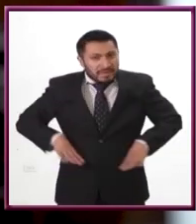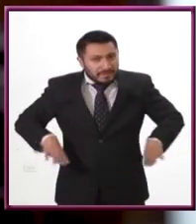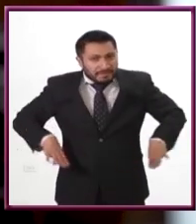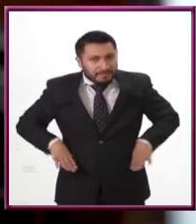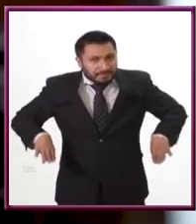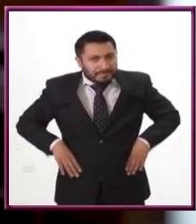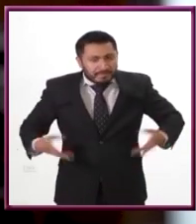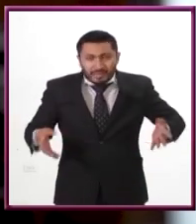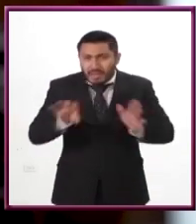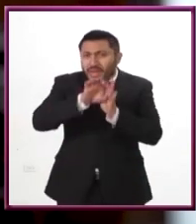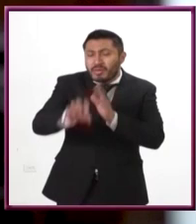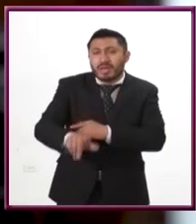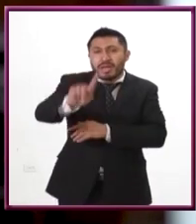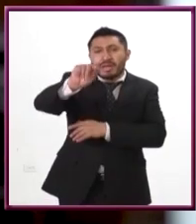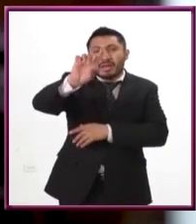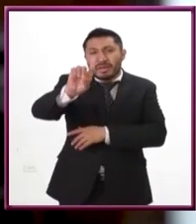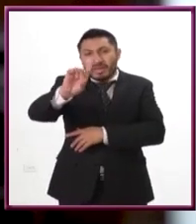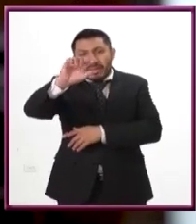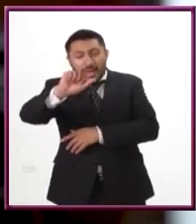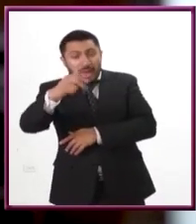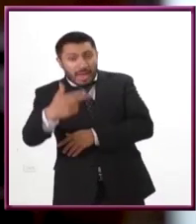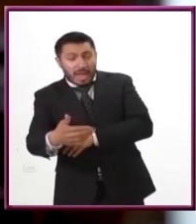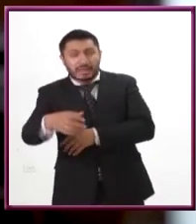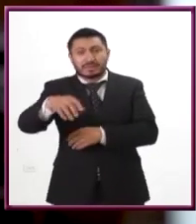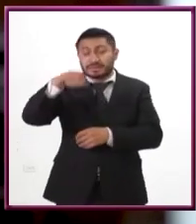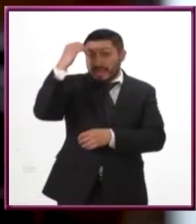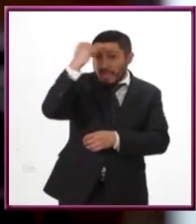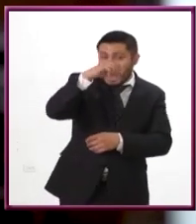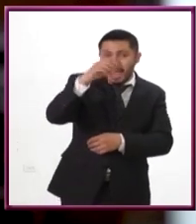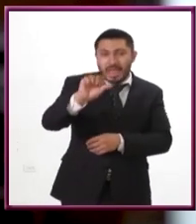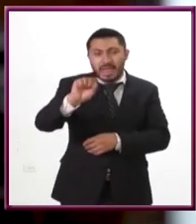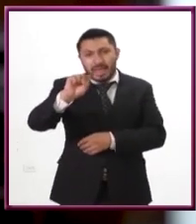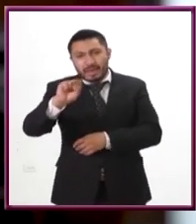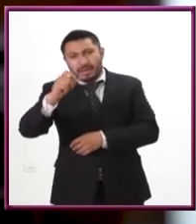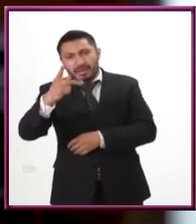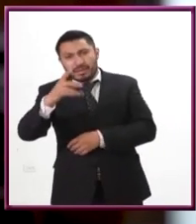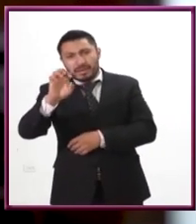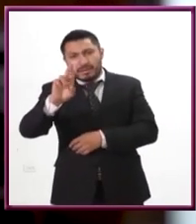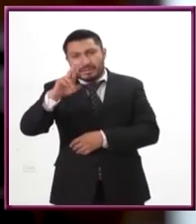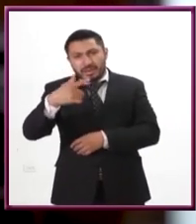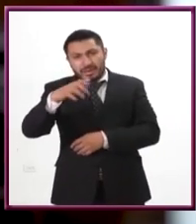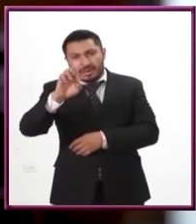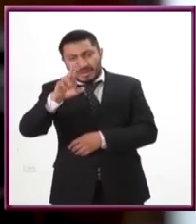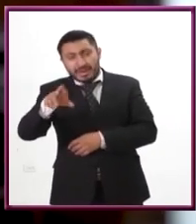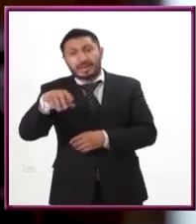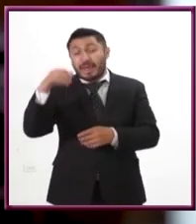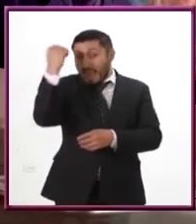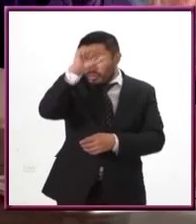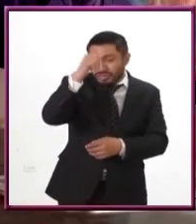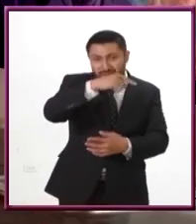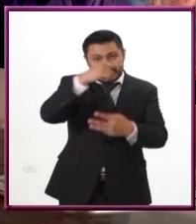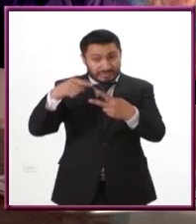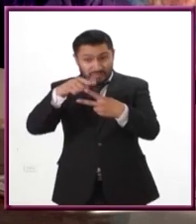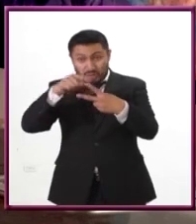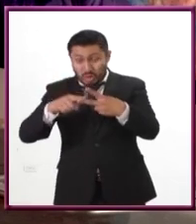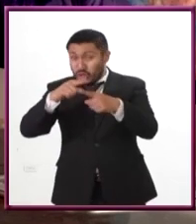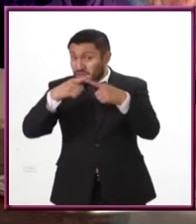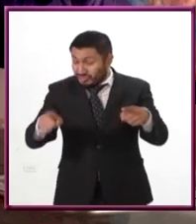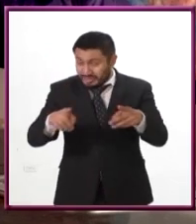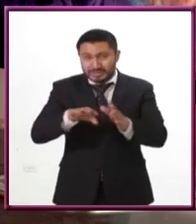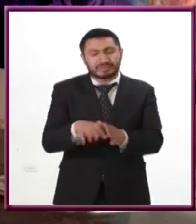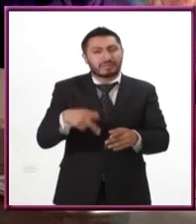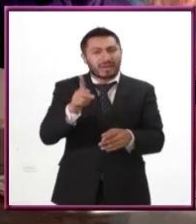con condiciones como el TDA, el Asperger o el autismo son deficientes? ¿Cómo cambiar